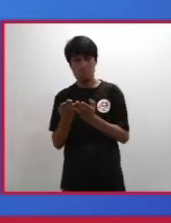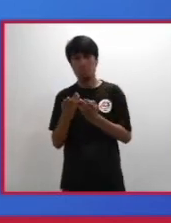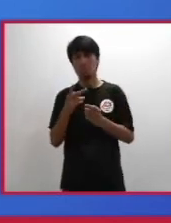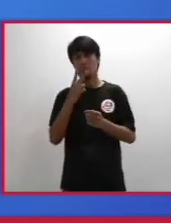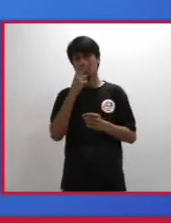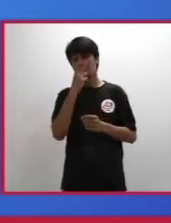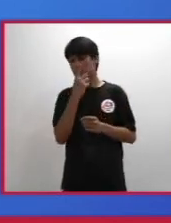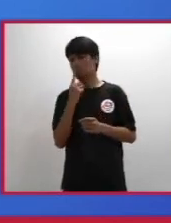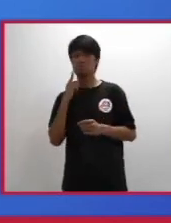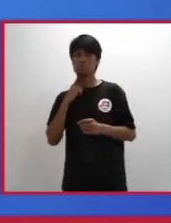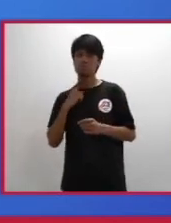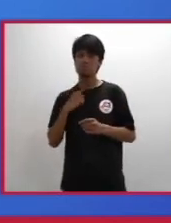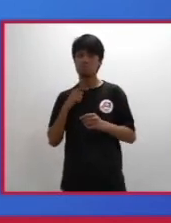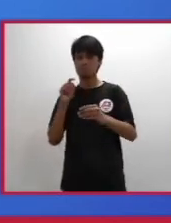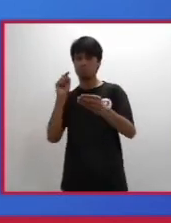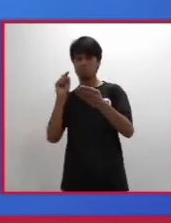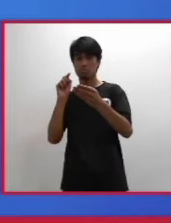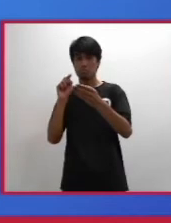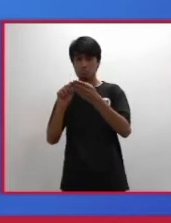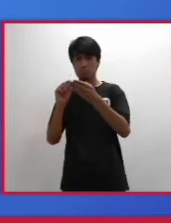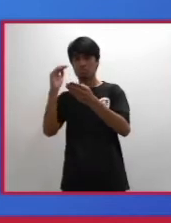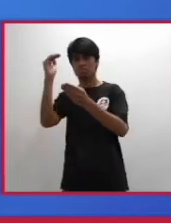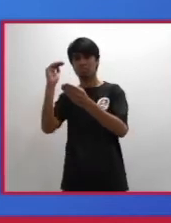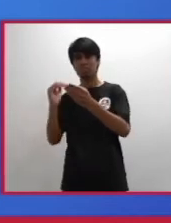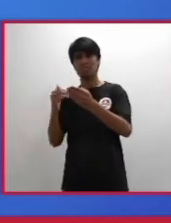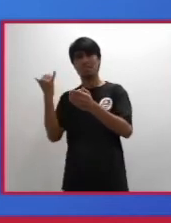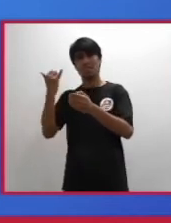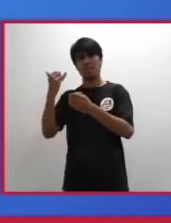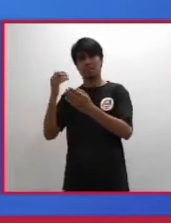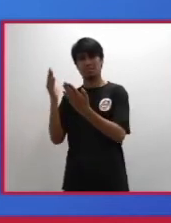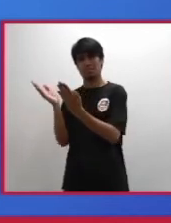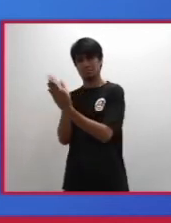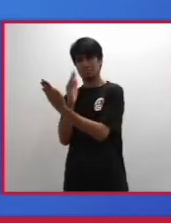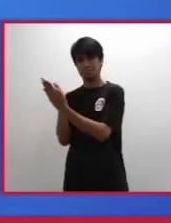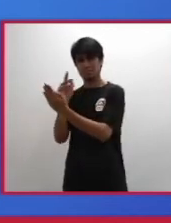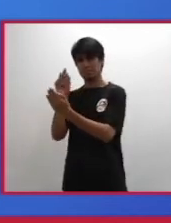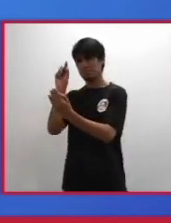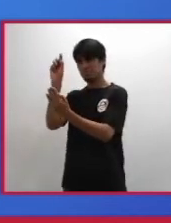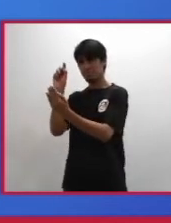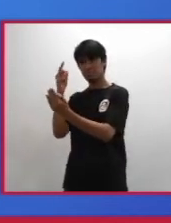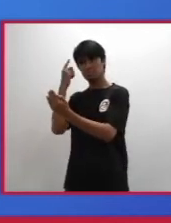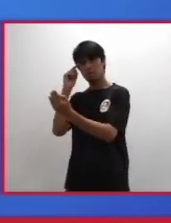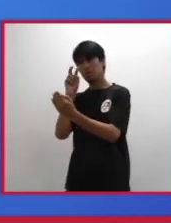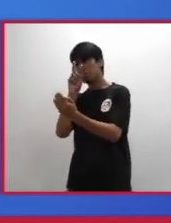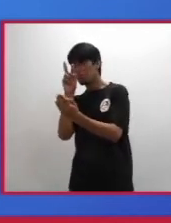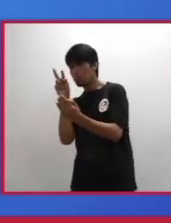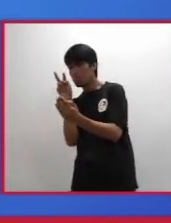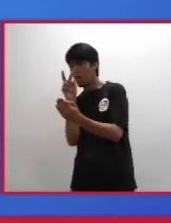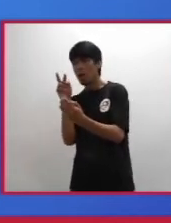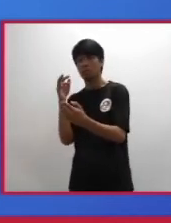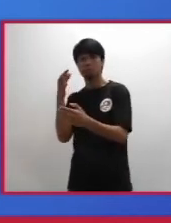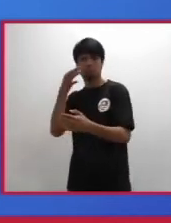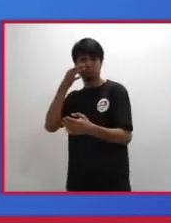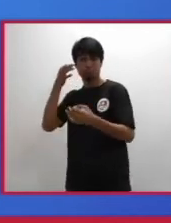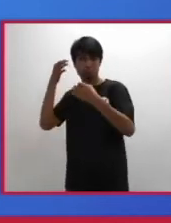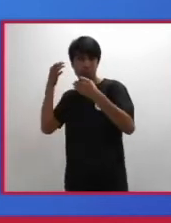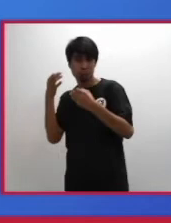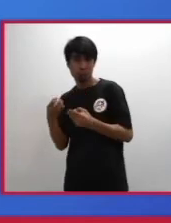revisar nuevamente todos los documentos que tenemos para respaldar, para poder garantizar